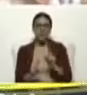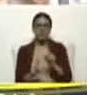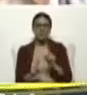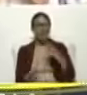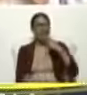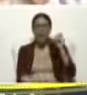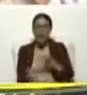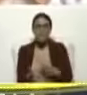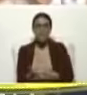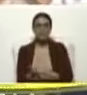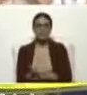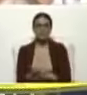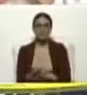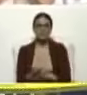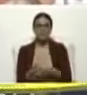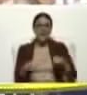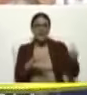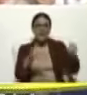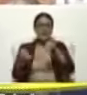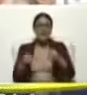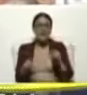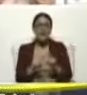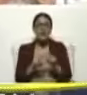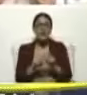tierra sagrada de Bolívar.